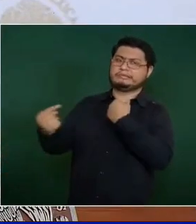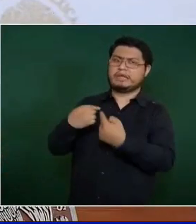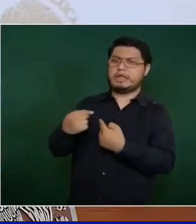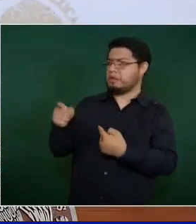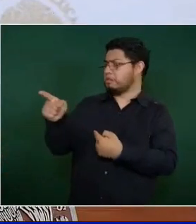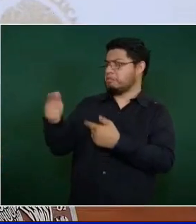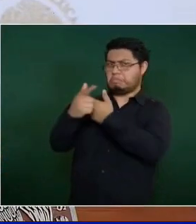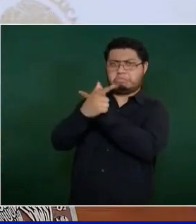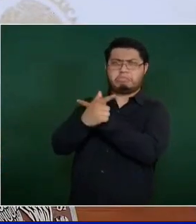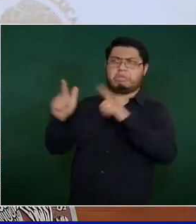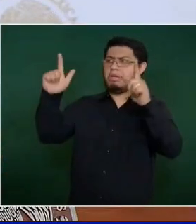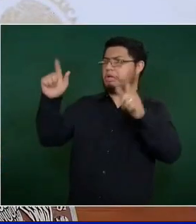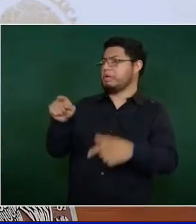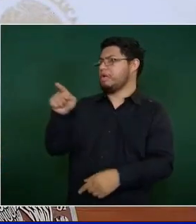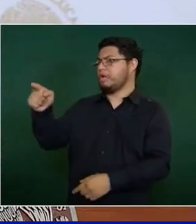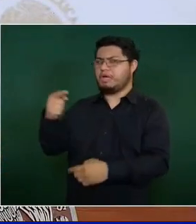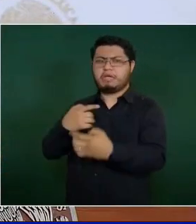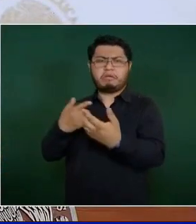abiertamente.